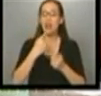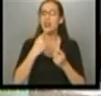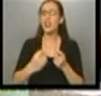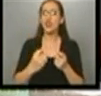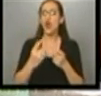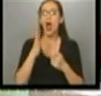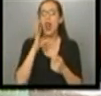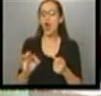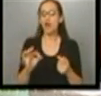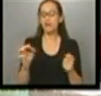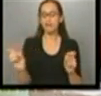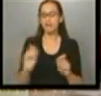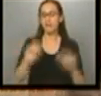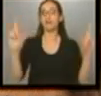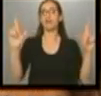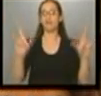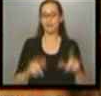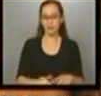sorprendente.